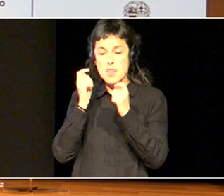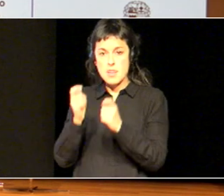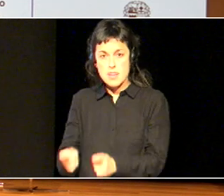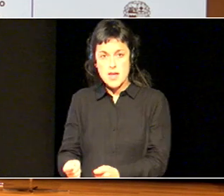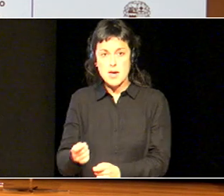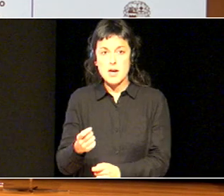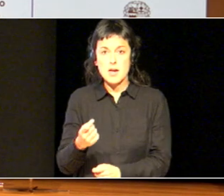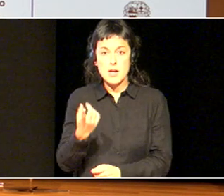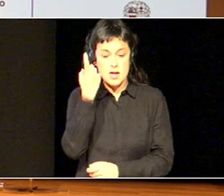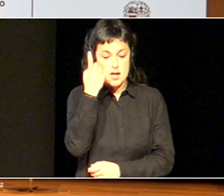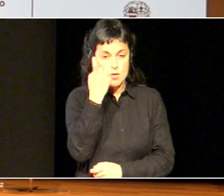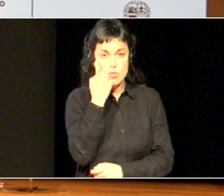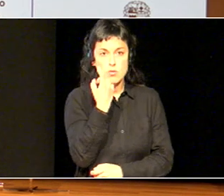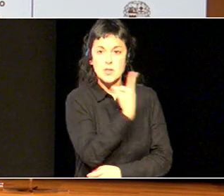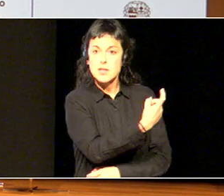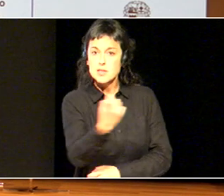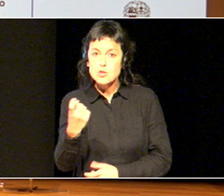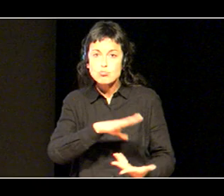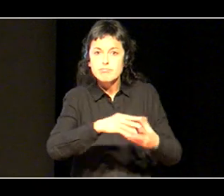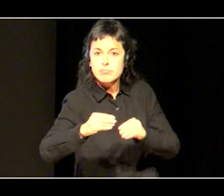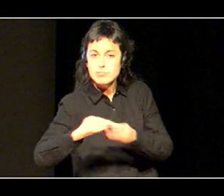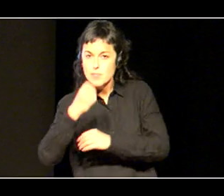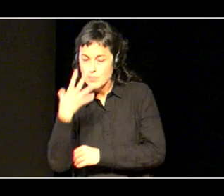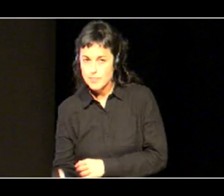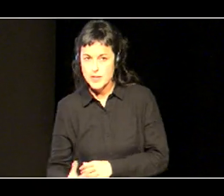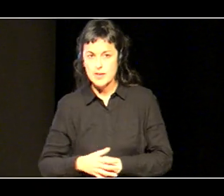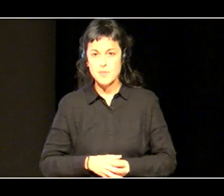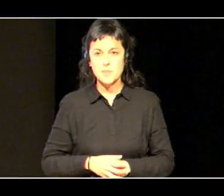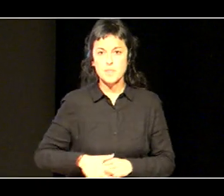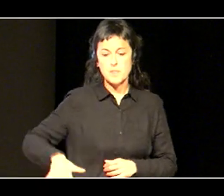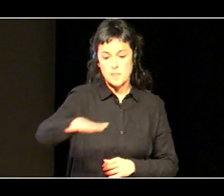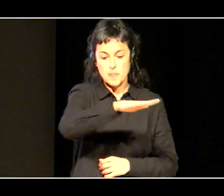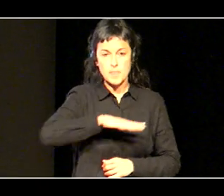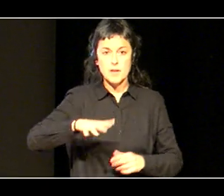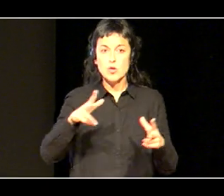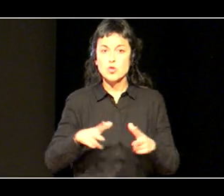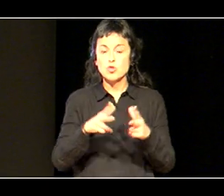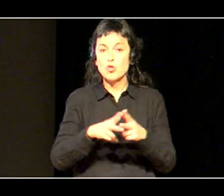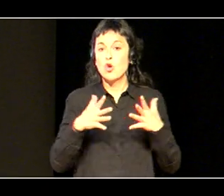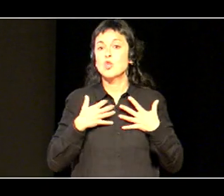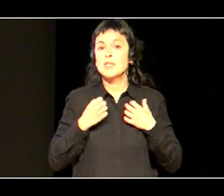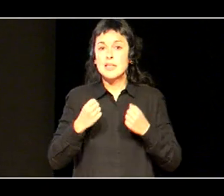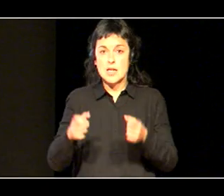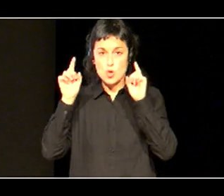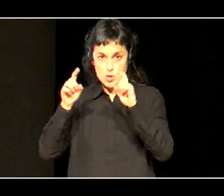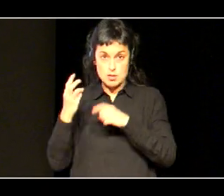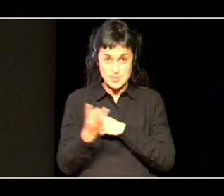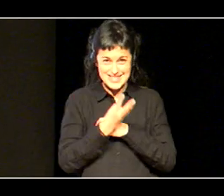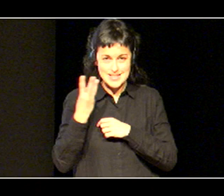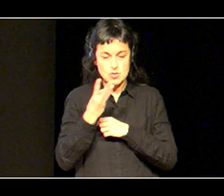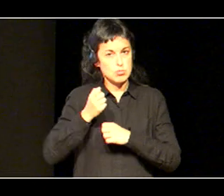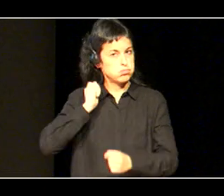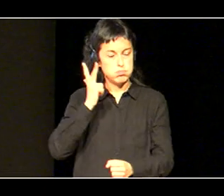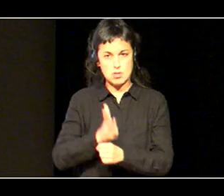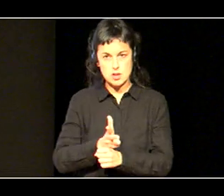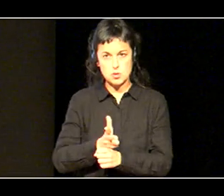necesidades de nuestro alumnado la creación del espacio sociosanitario educativo es un reto se han dado